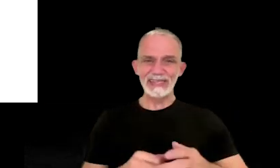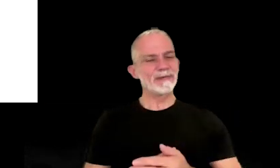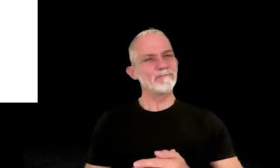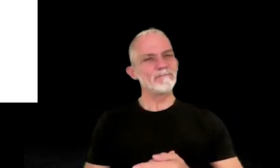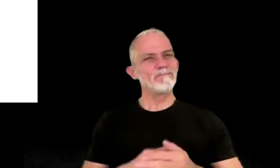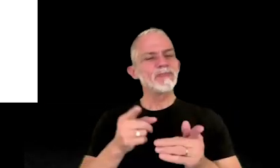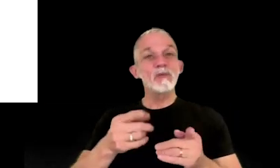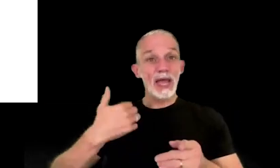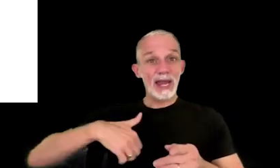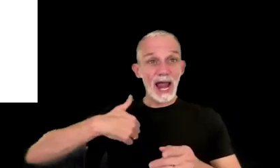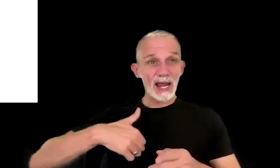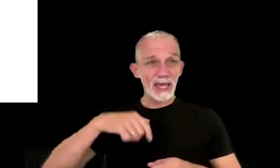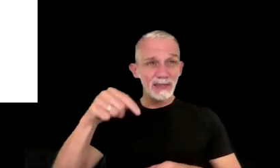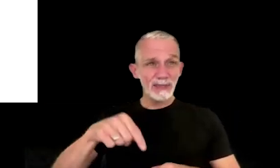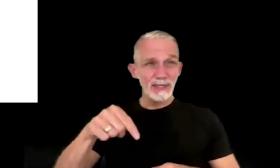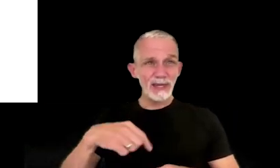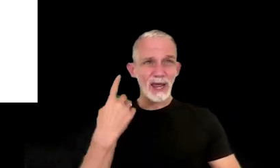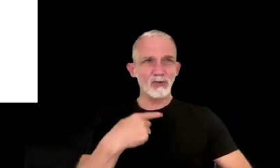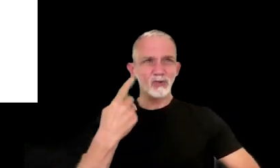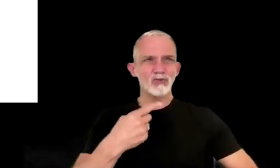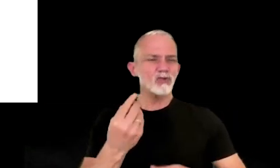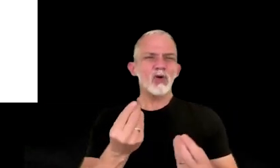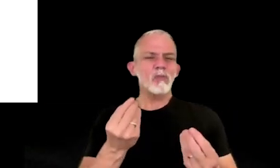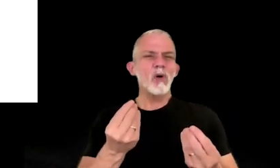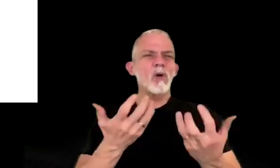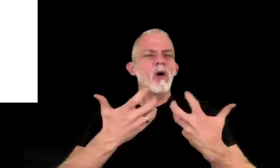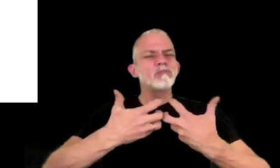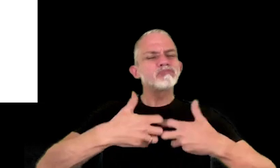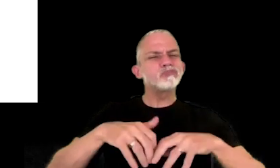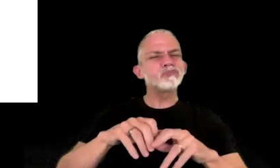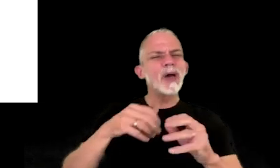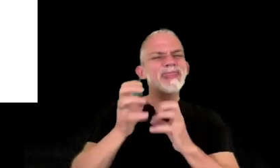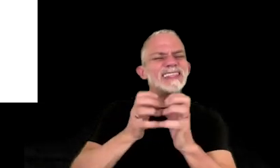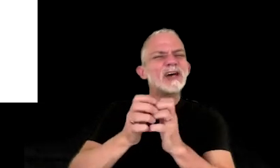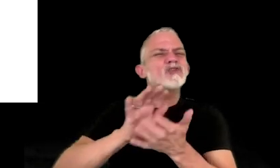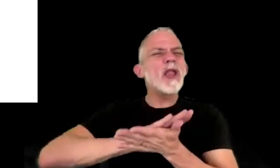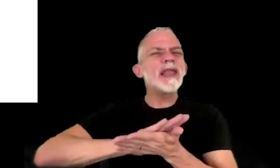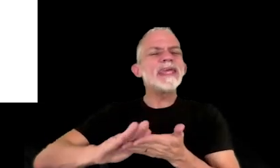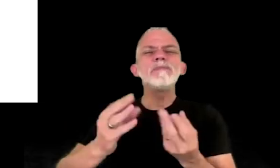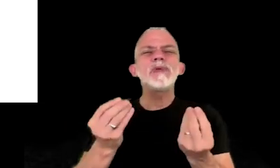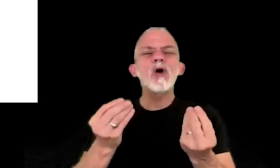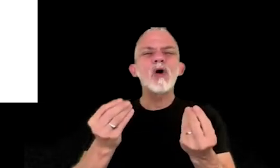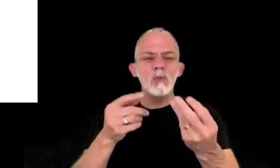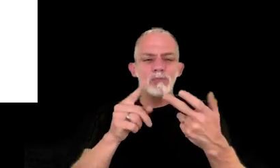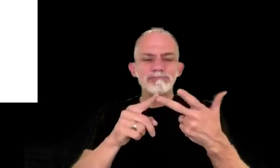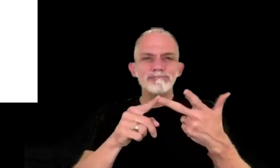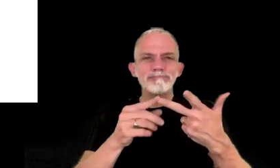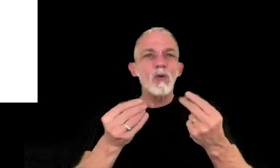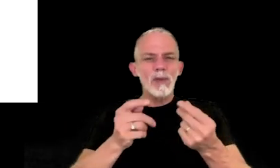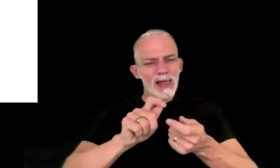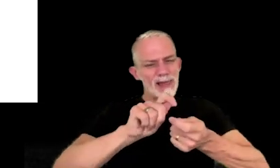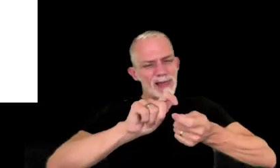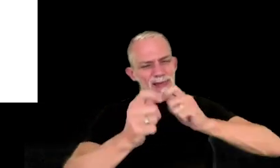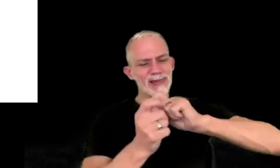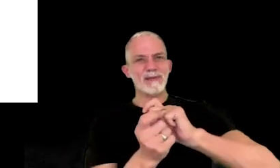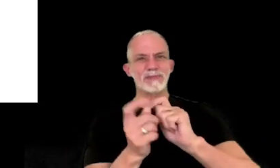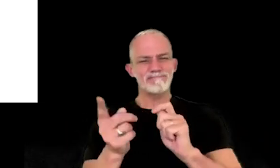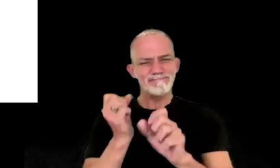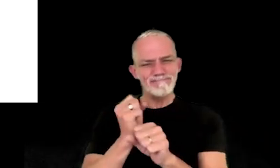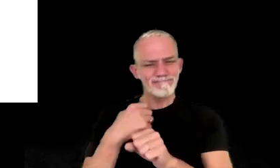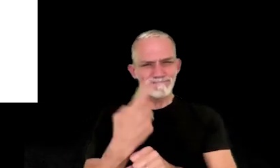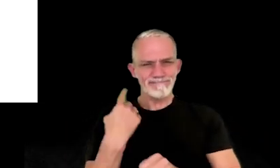Básicamente, en Argentina, lo que estamos haciendo con este mecanismo de desarrollo limpio es readecuarlo. Se está trabajando en